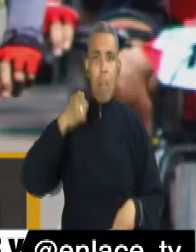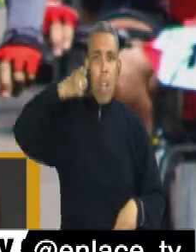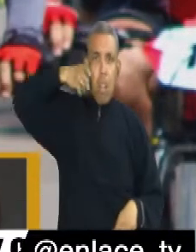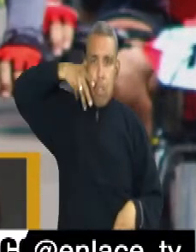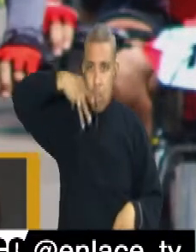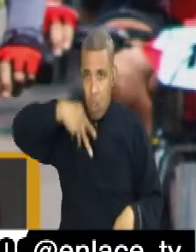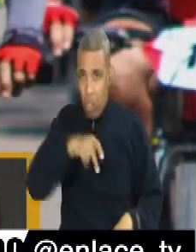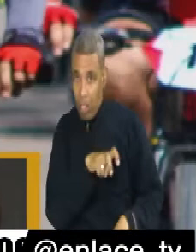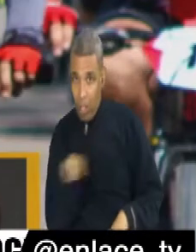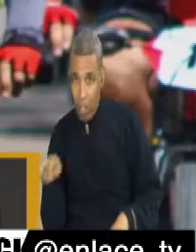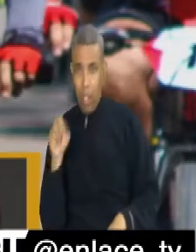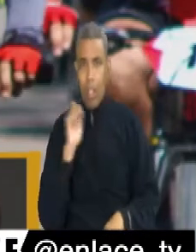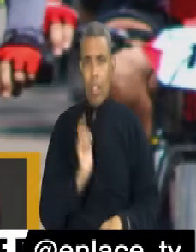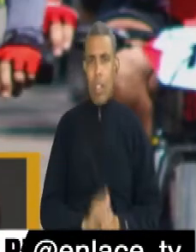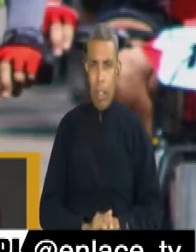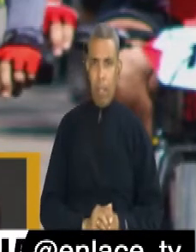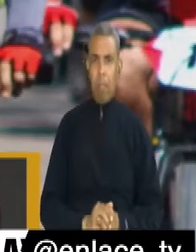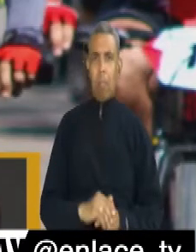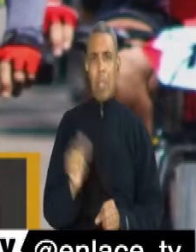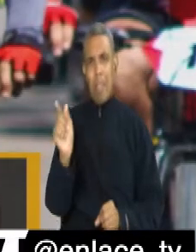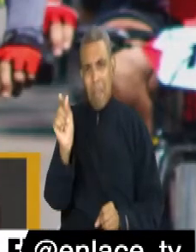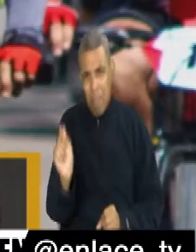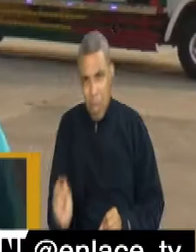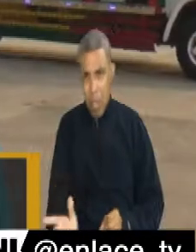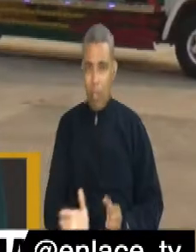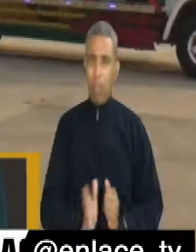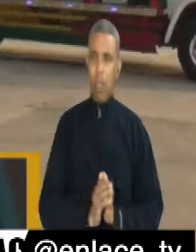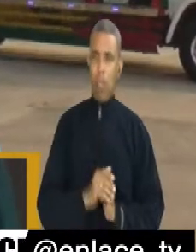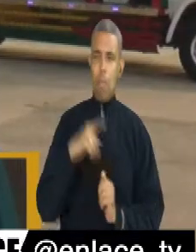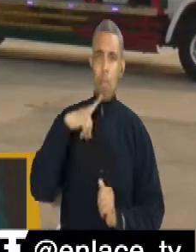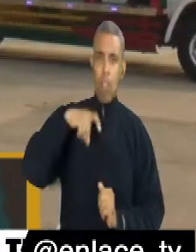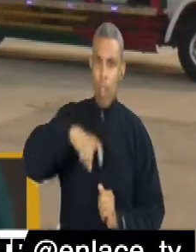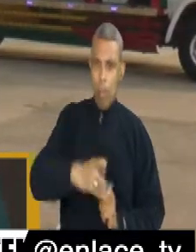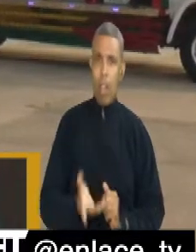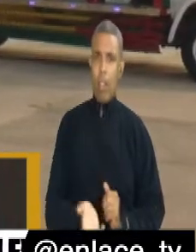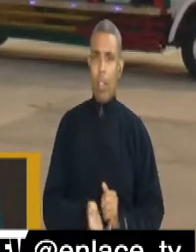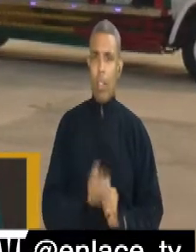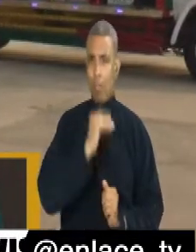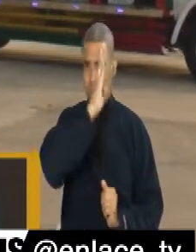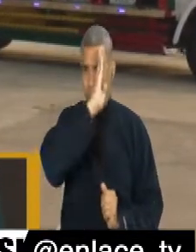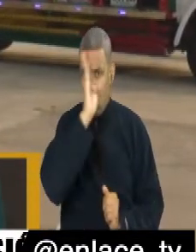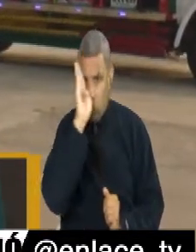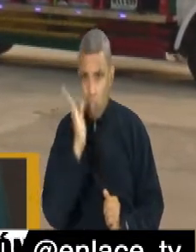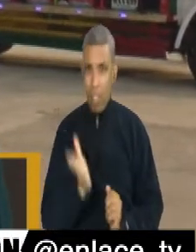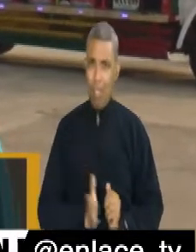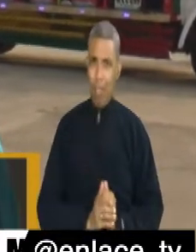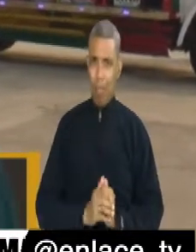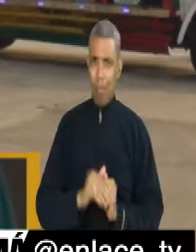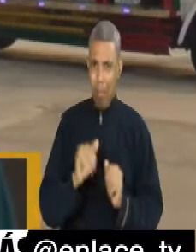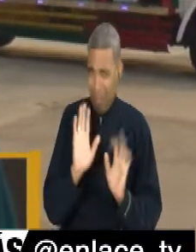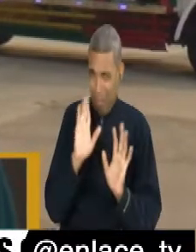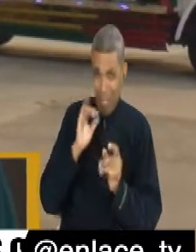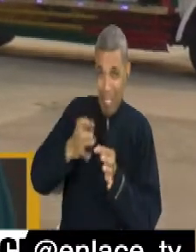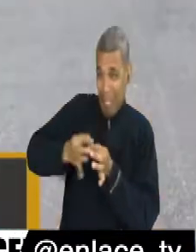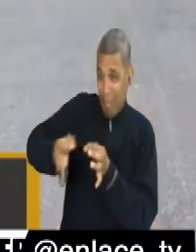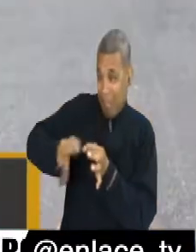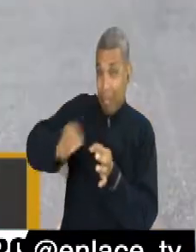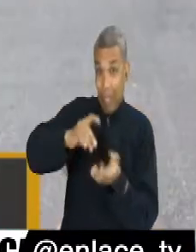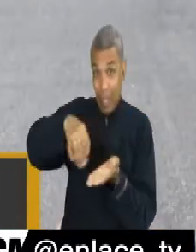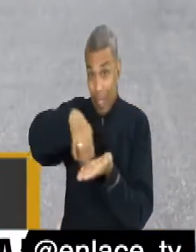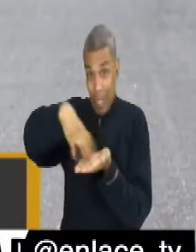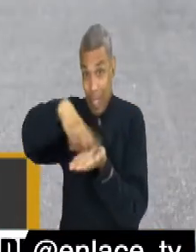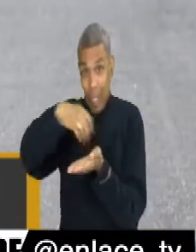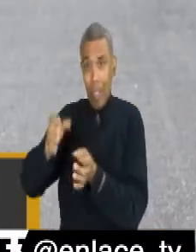Antioquia, los vecinos, Bucaramanga, San Gil y el resto de municipios de Santander.